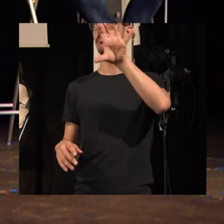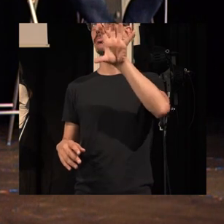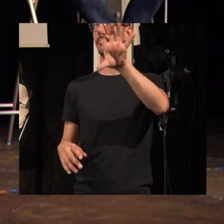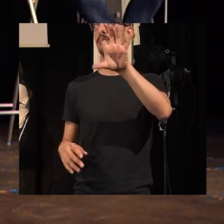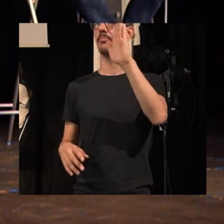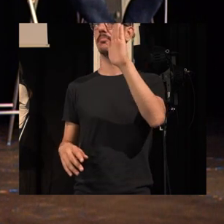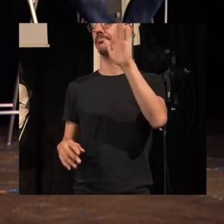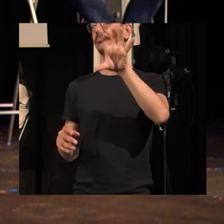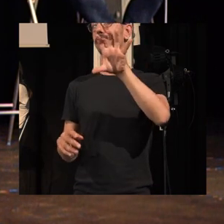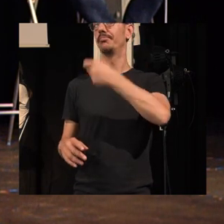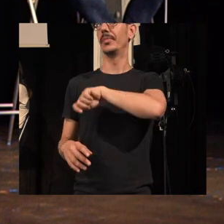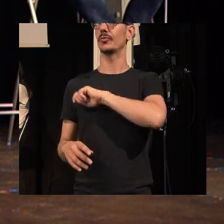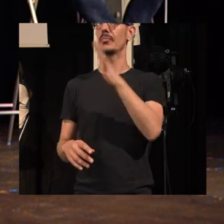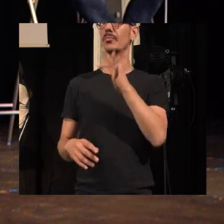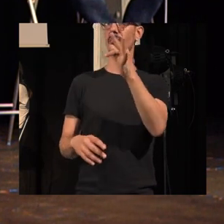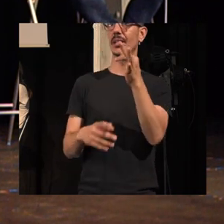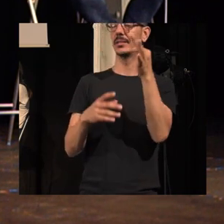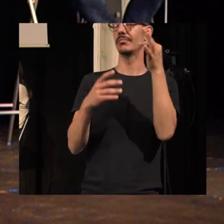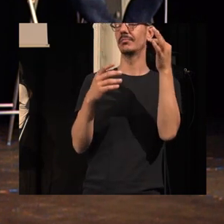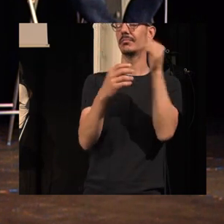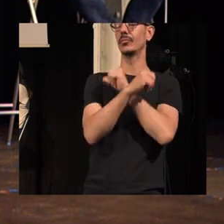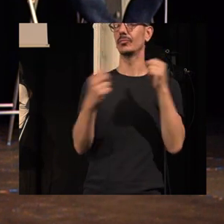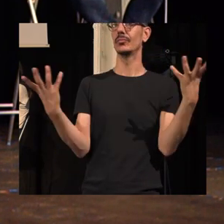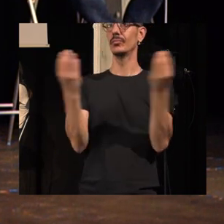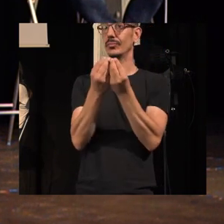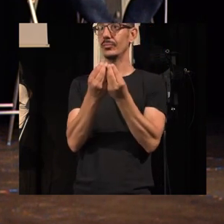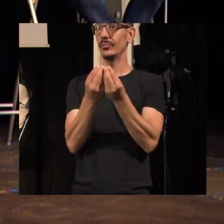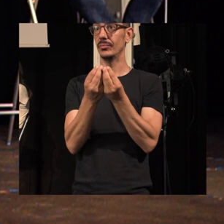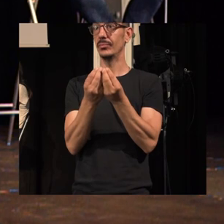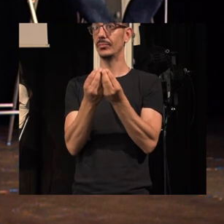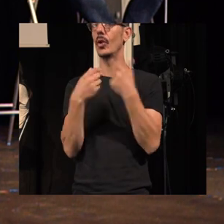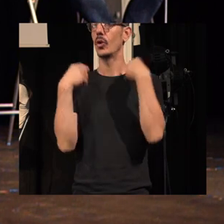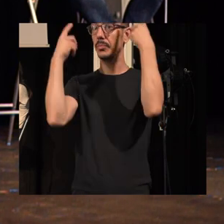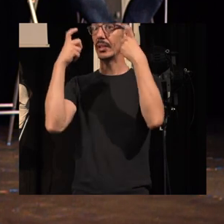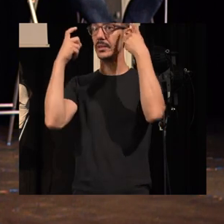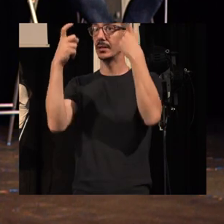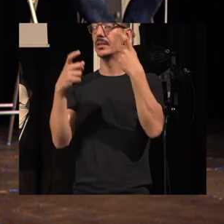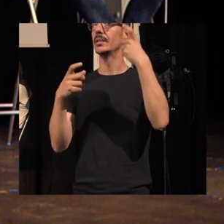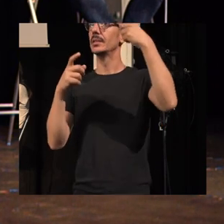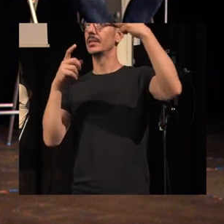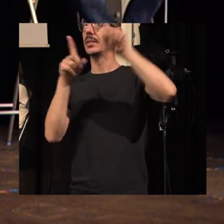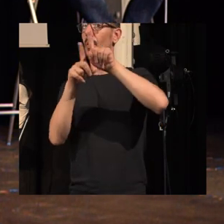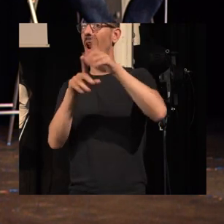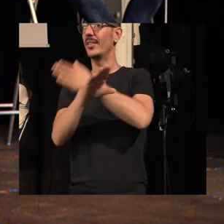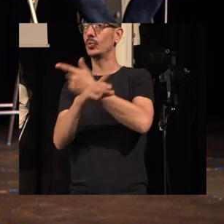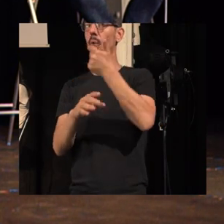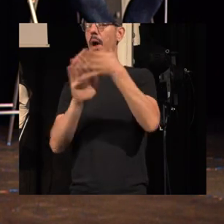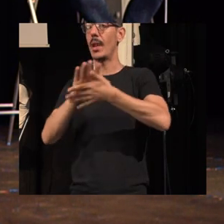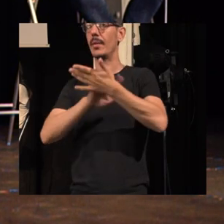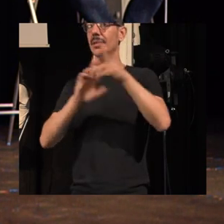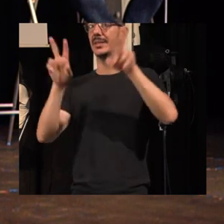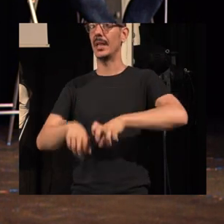europeo, podamos crear esas alianzas que respondan a lo que Sergio decía, ese fascismo que